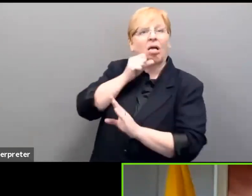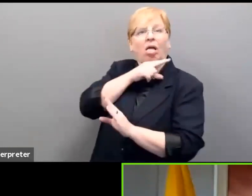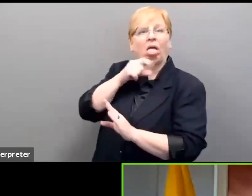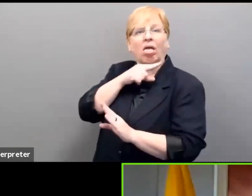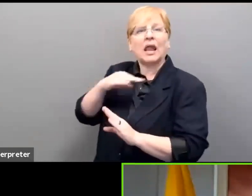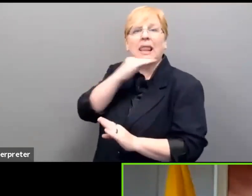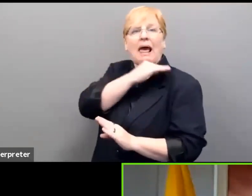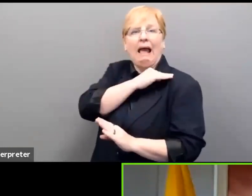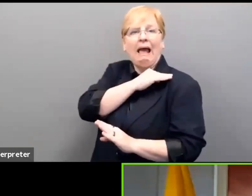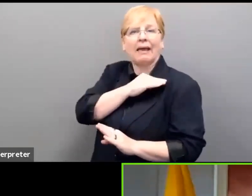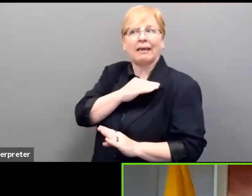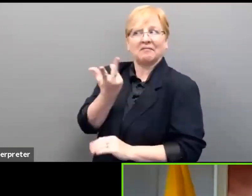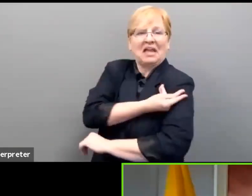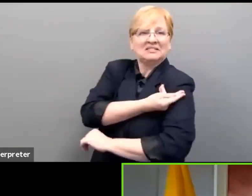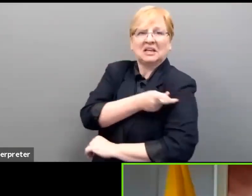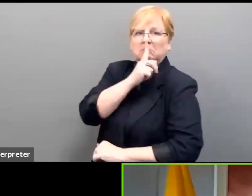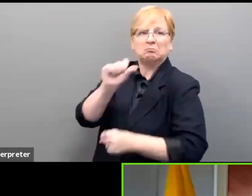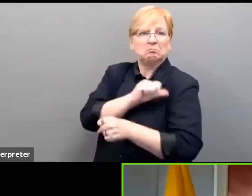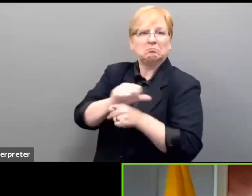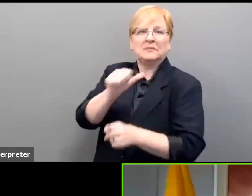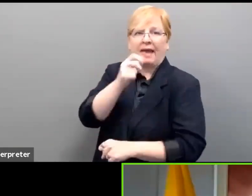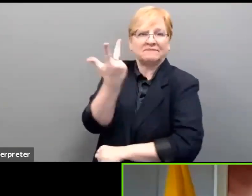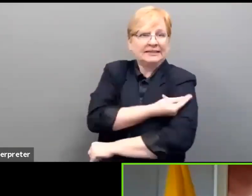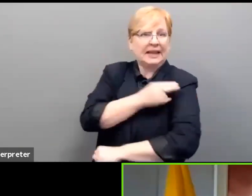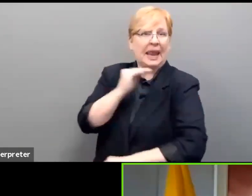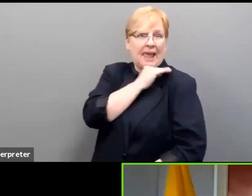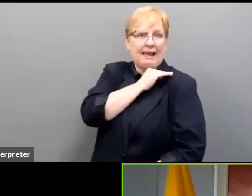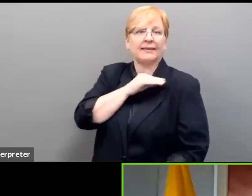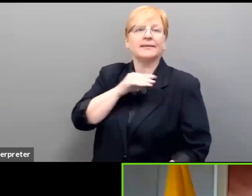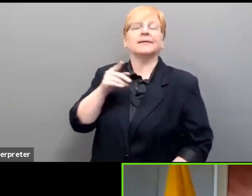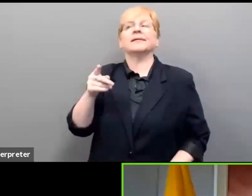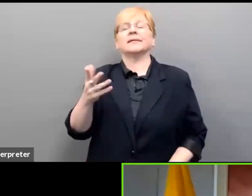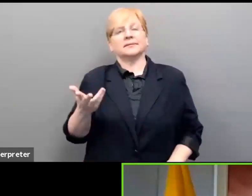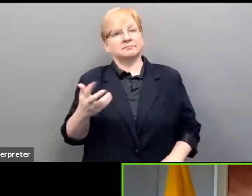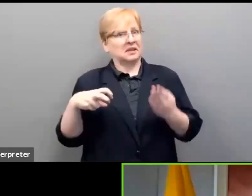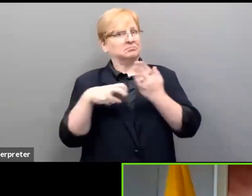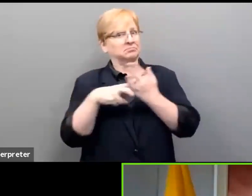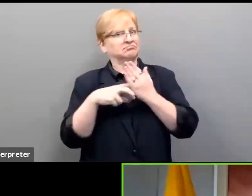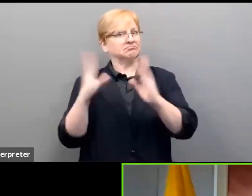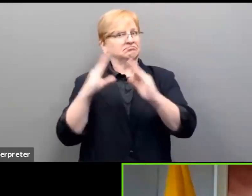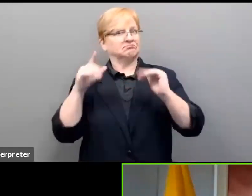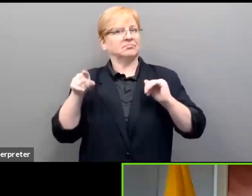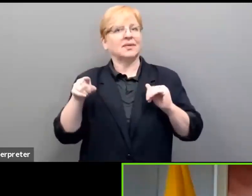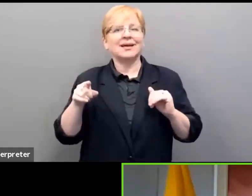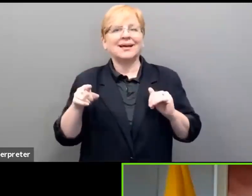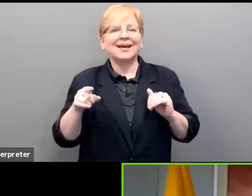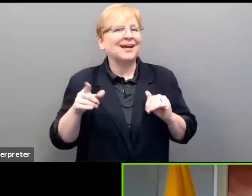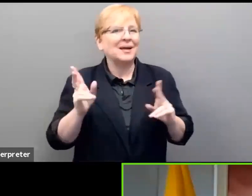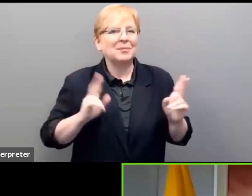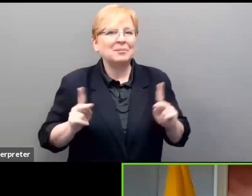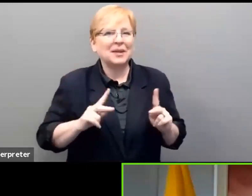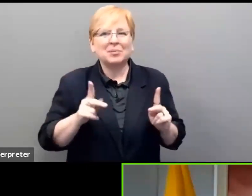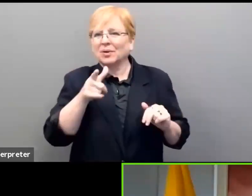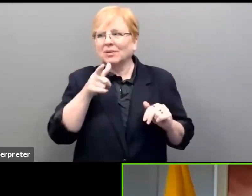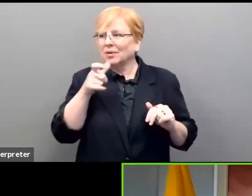donde han sacado partes a individuos o no los han permitido estar en transporte federal por falsificar su